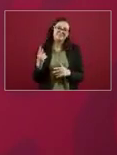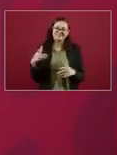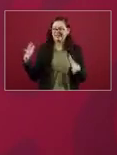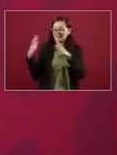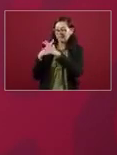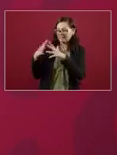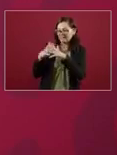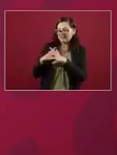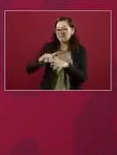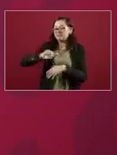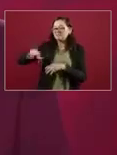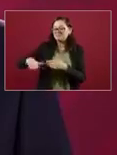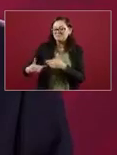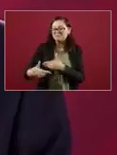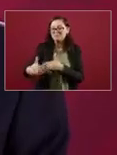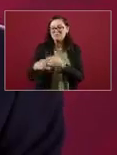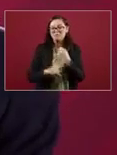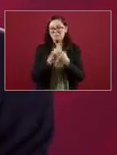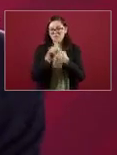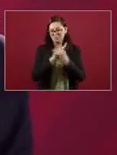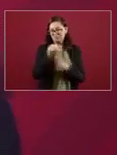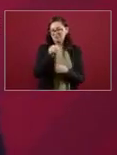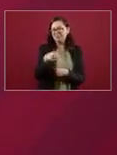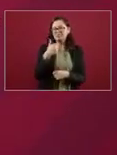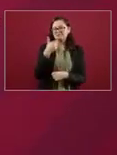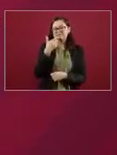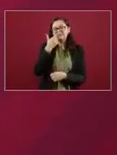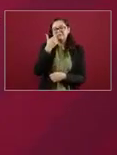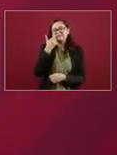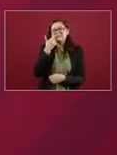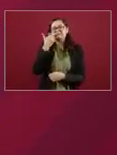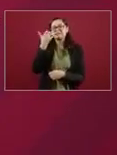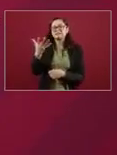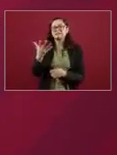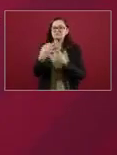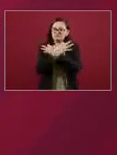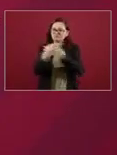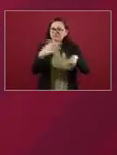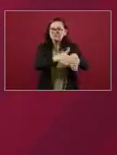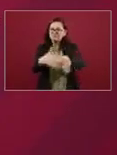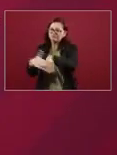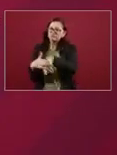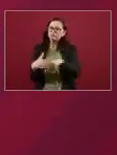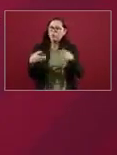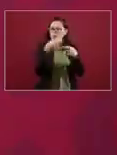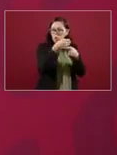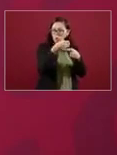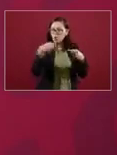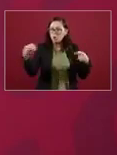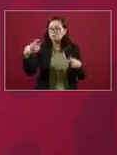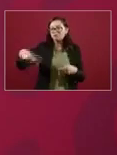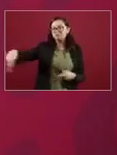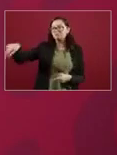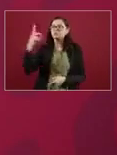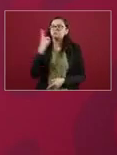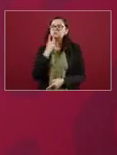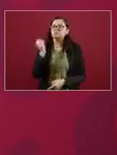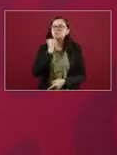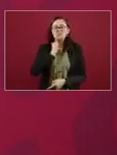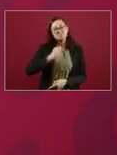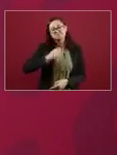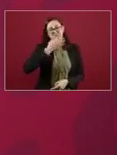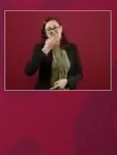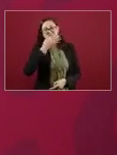intervención, y él quería poner orden, y los diputados